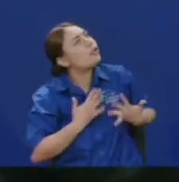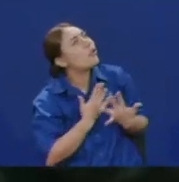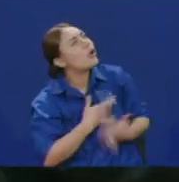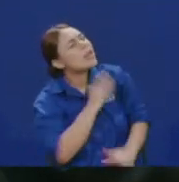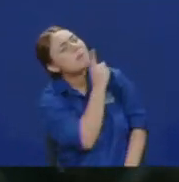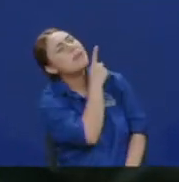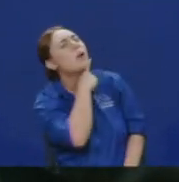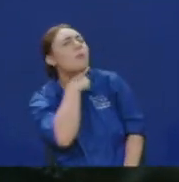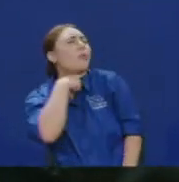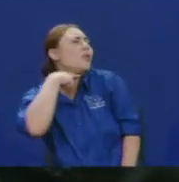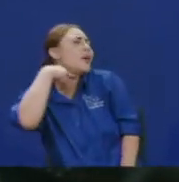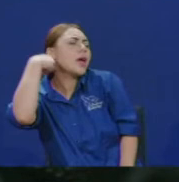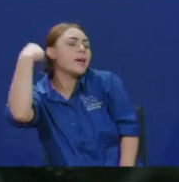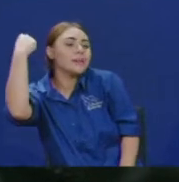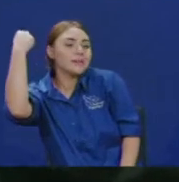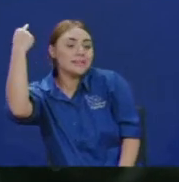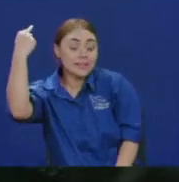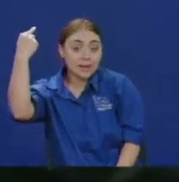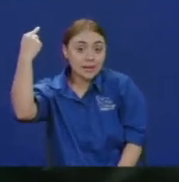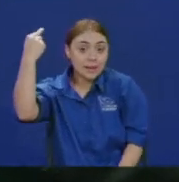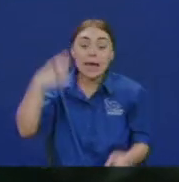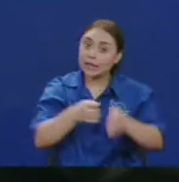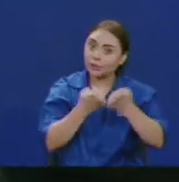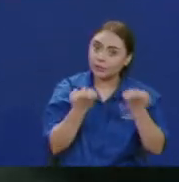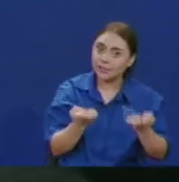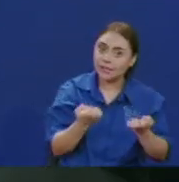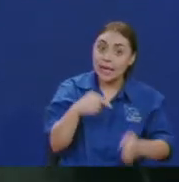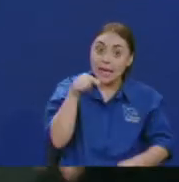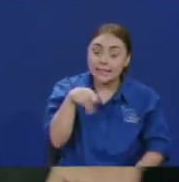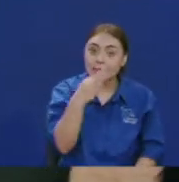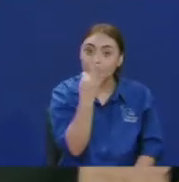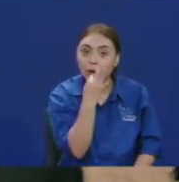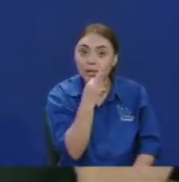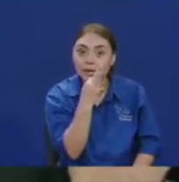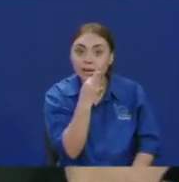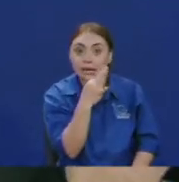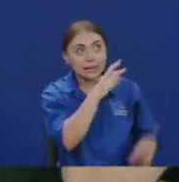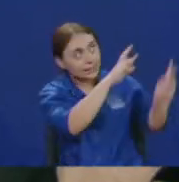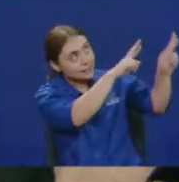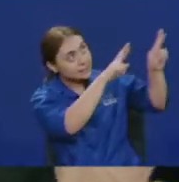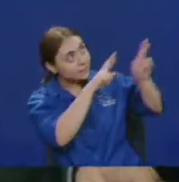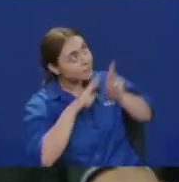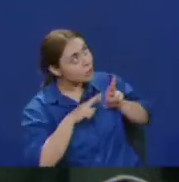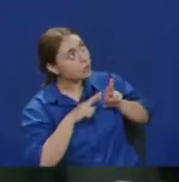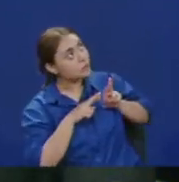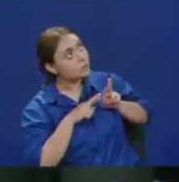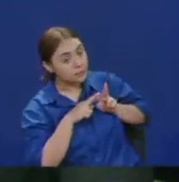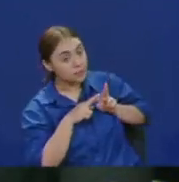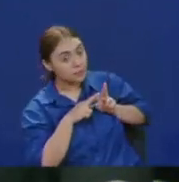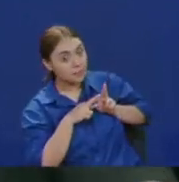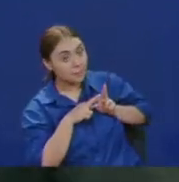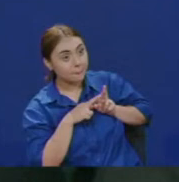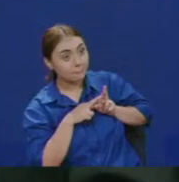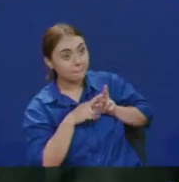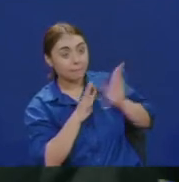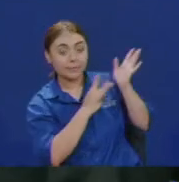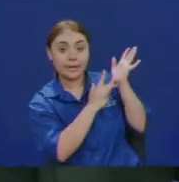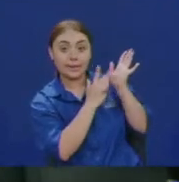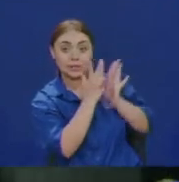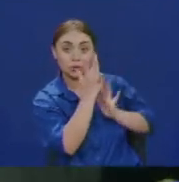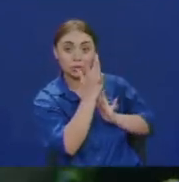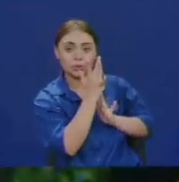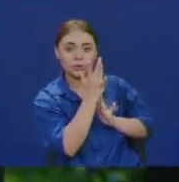fruto dulce del Señor. ¿Qué se esperaba de ella? ¿Amargura?